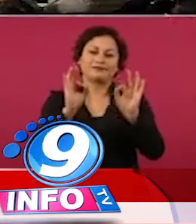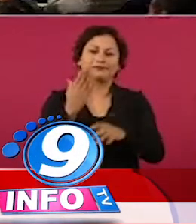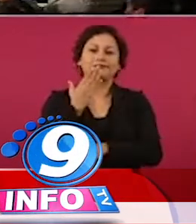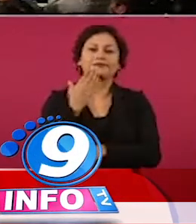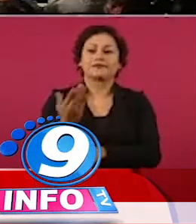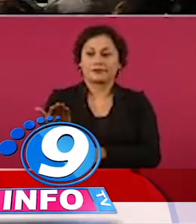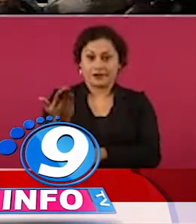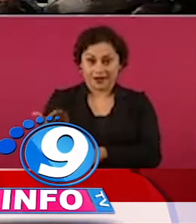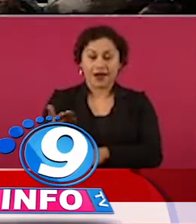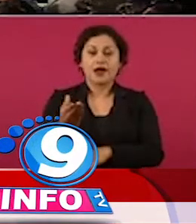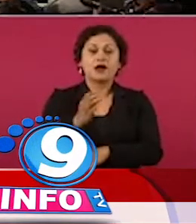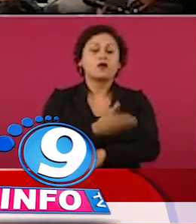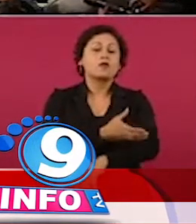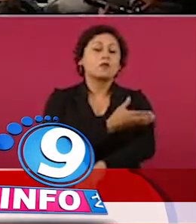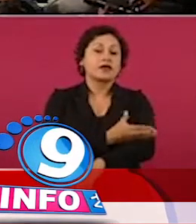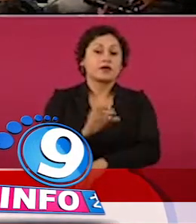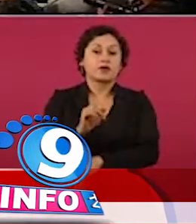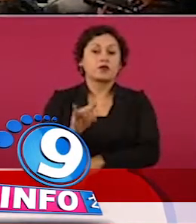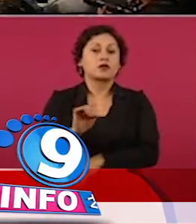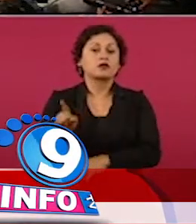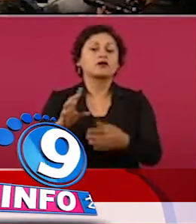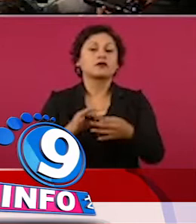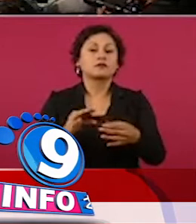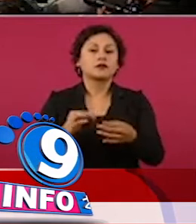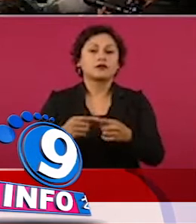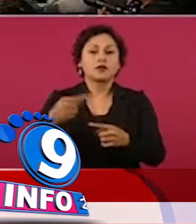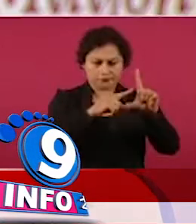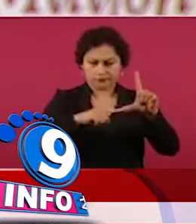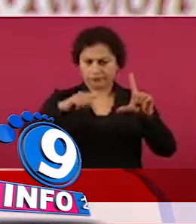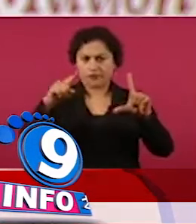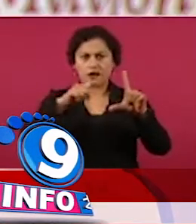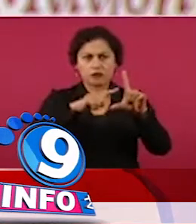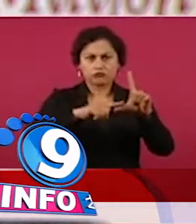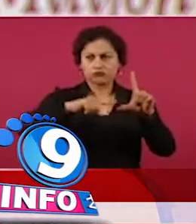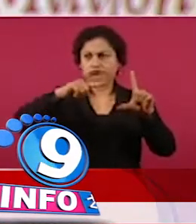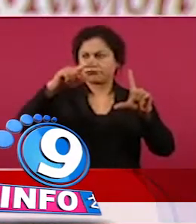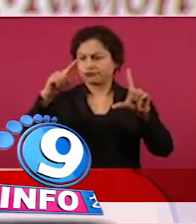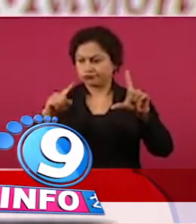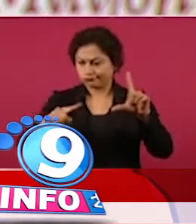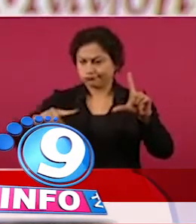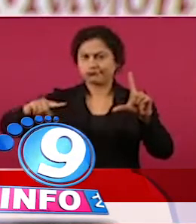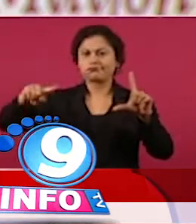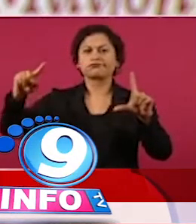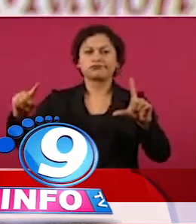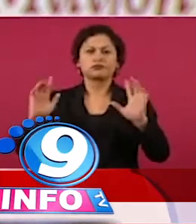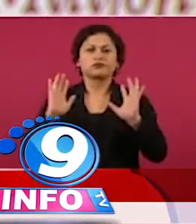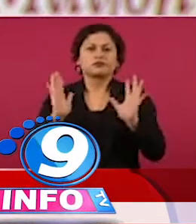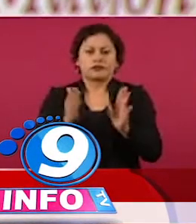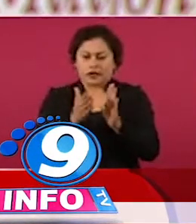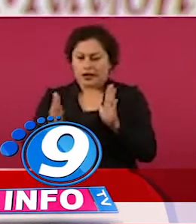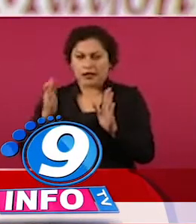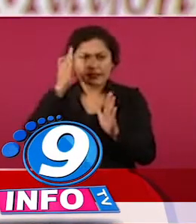mexicano en los últimos cuatro meses cada cierre de semana es con menos cantidad de casos respecto a lo anterior y en la actualidad